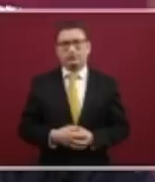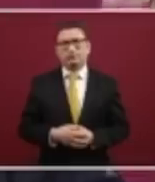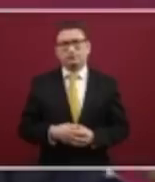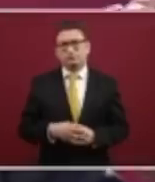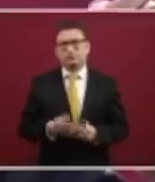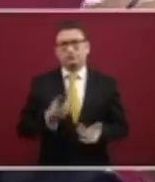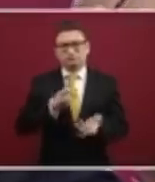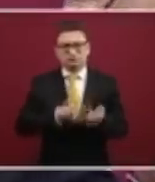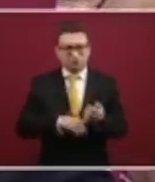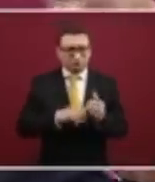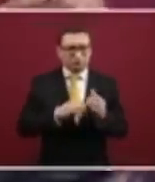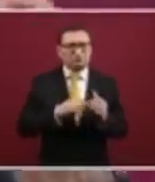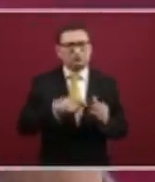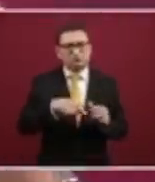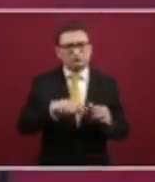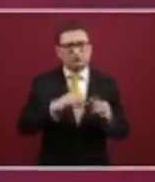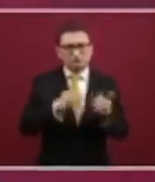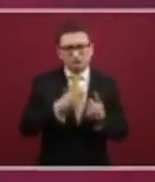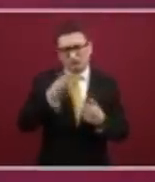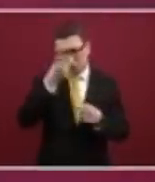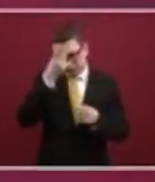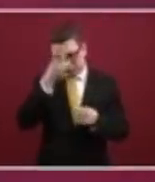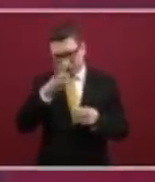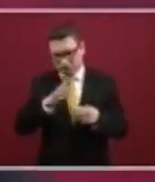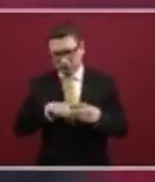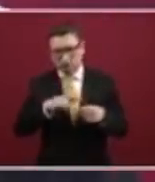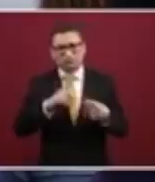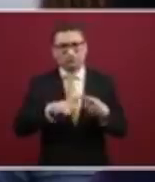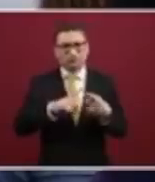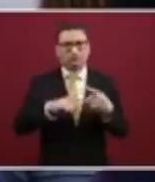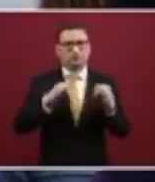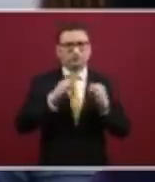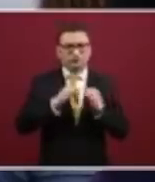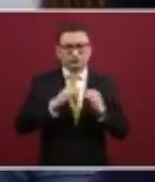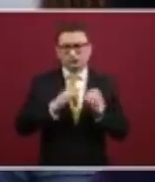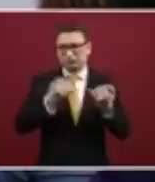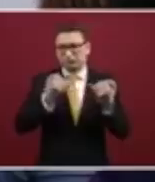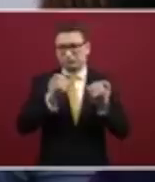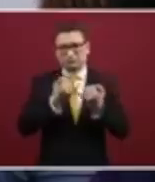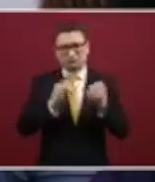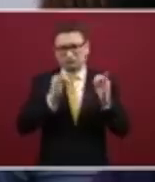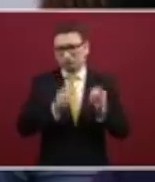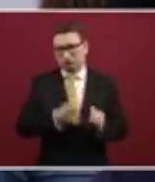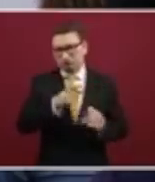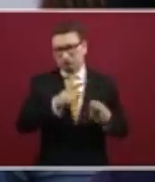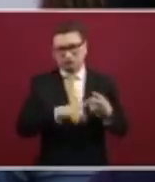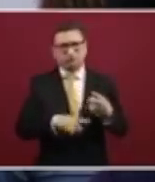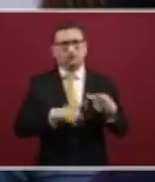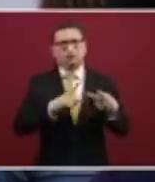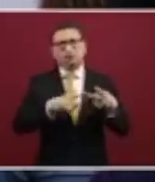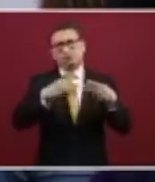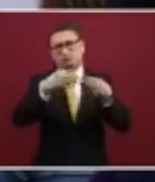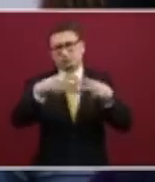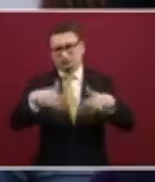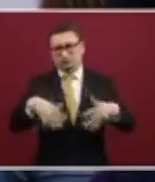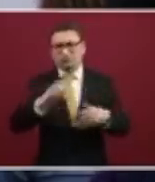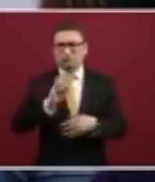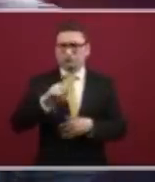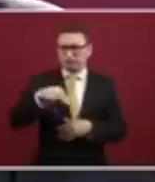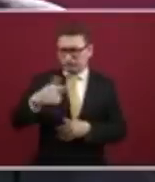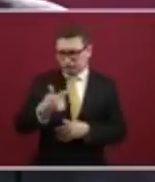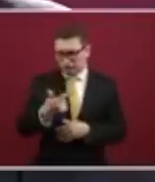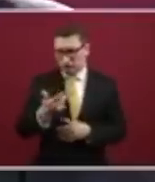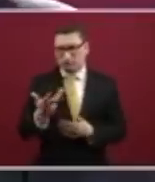burocrático. El director del instituto independiente o la ONG